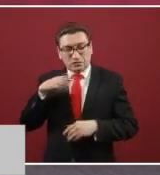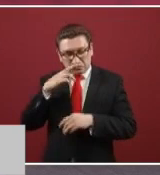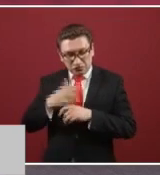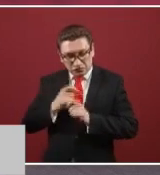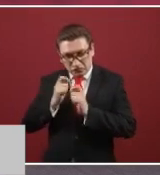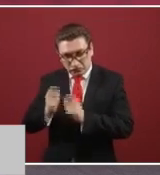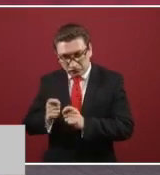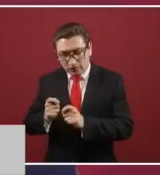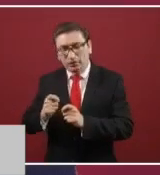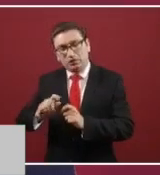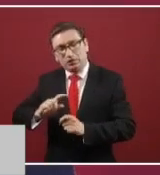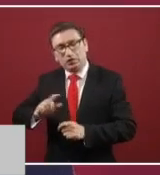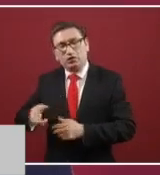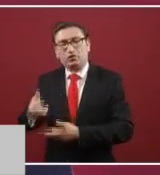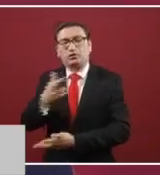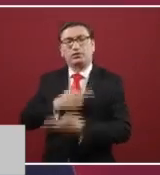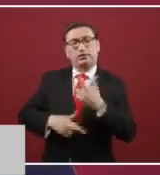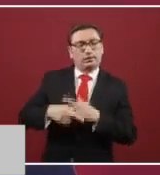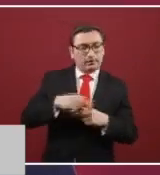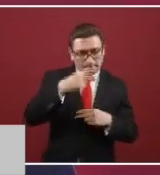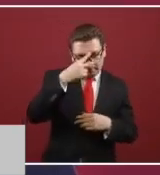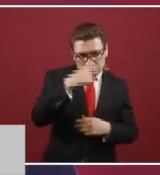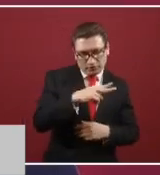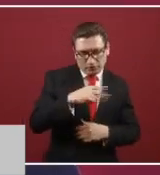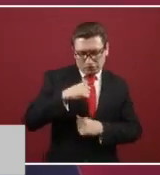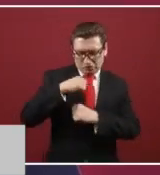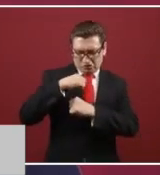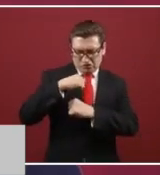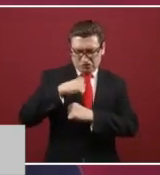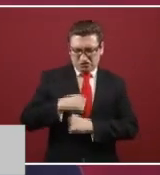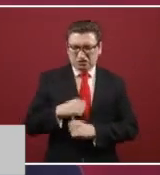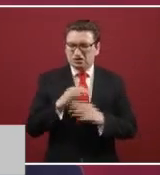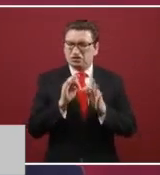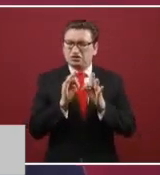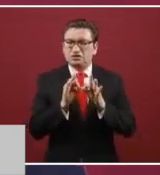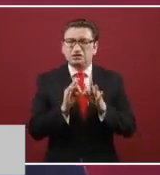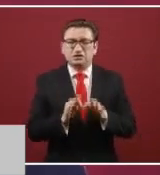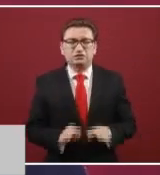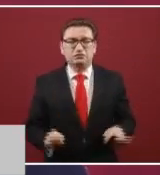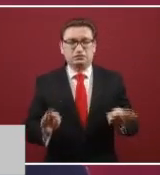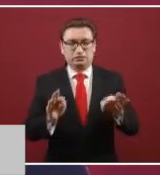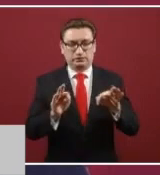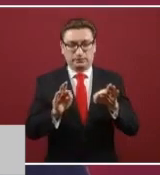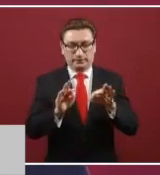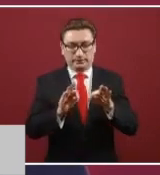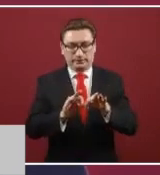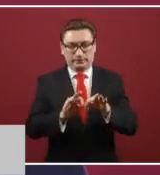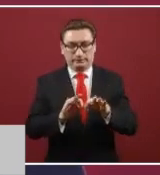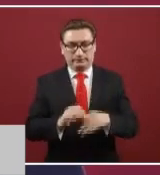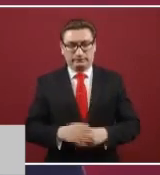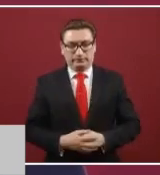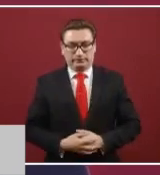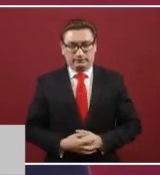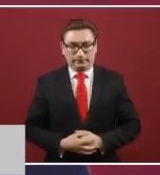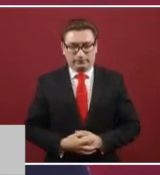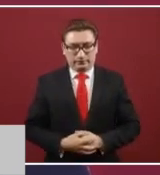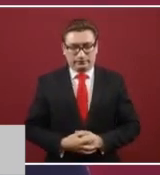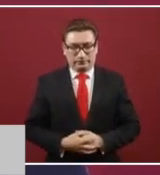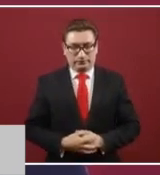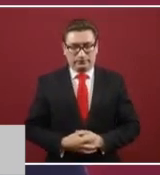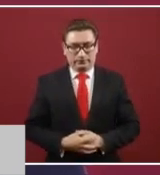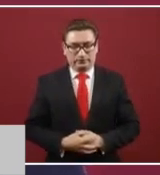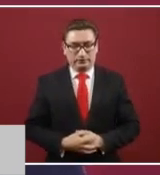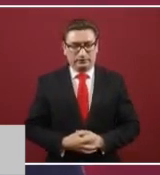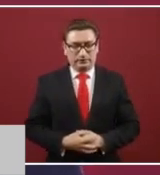en la presidencia a un ciudadano americano, ya que esto llevaría otra vez a la guerra. La solución necesita más tiempo. Debemos abrir a los